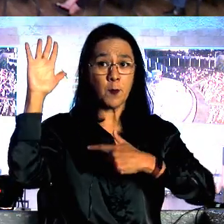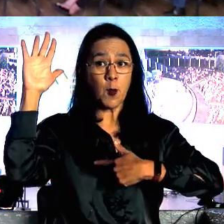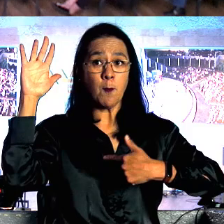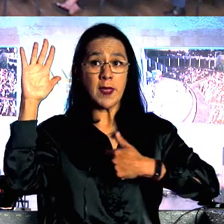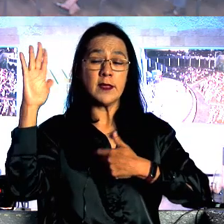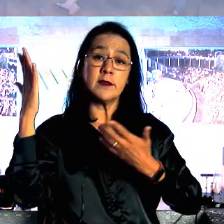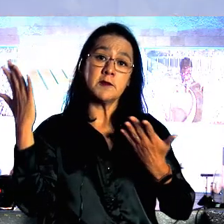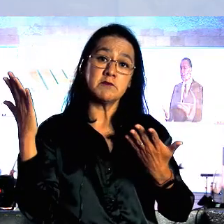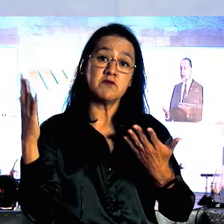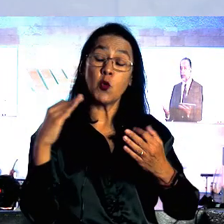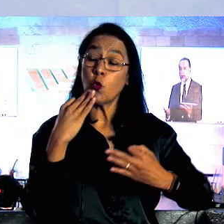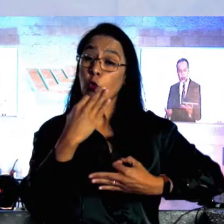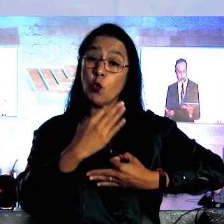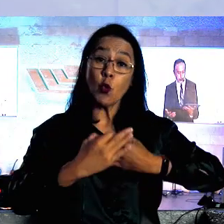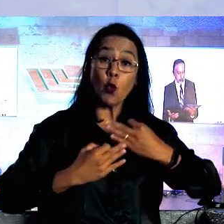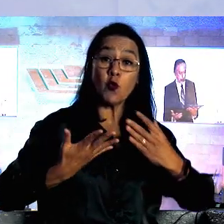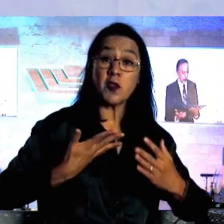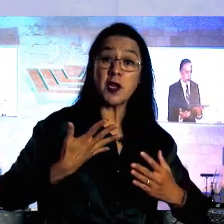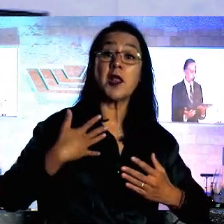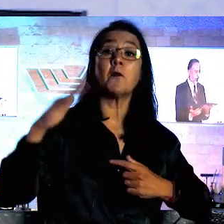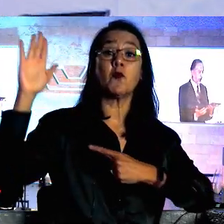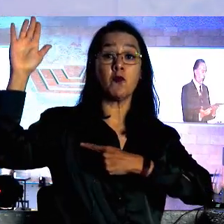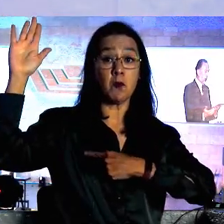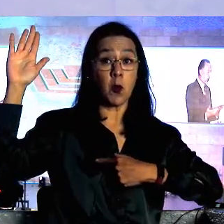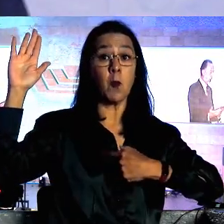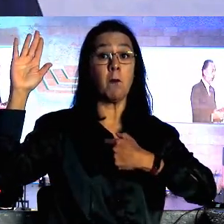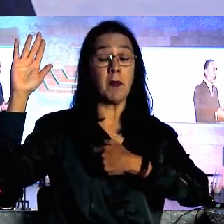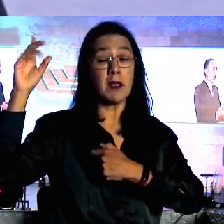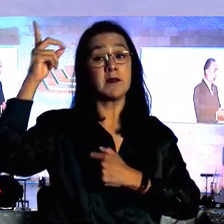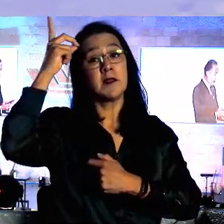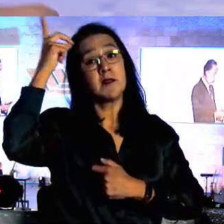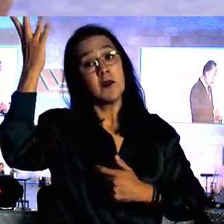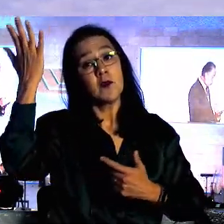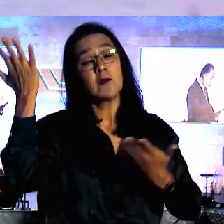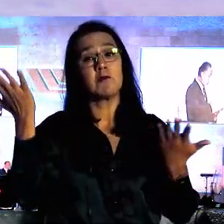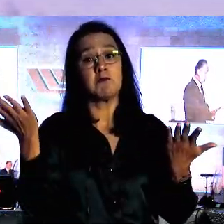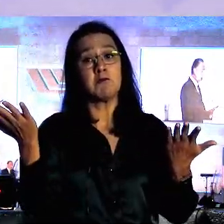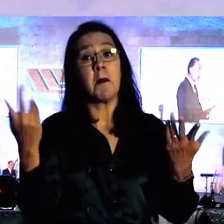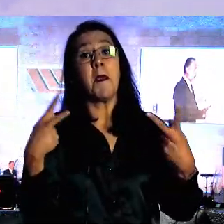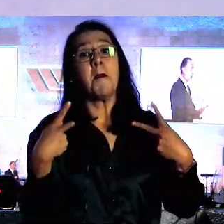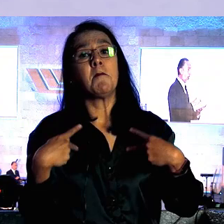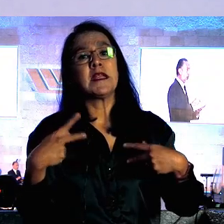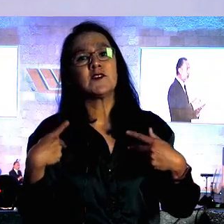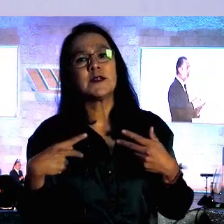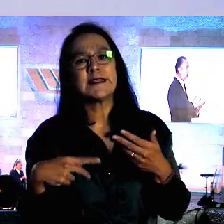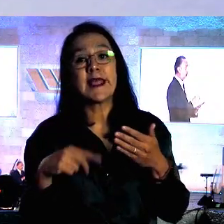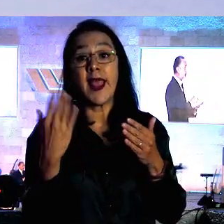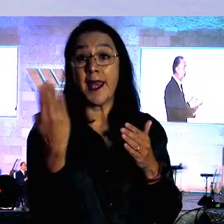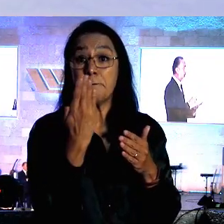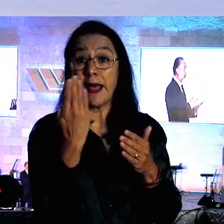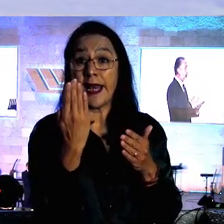tenemos promesas de parte de Él. Hay gente que subraya en su Biblia.